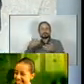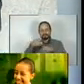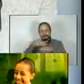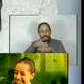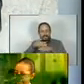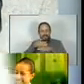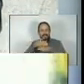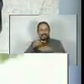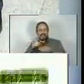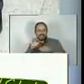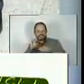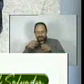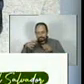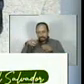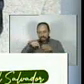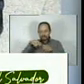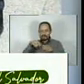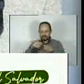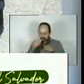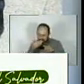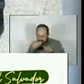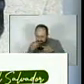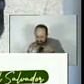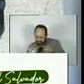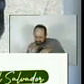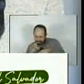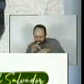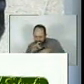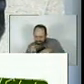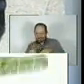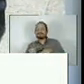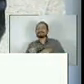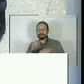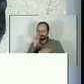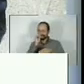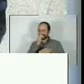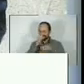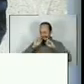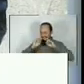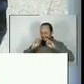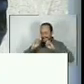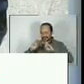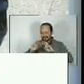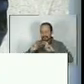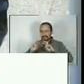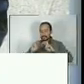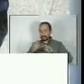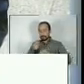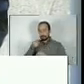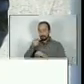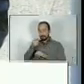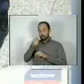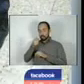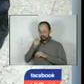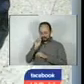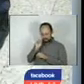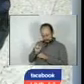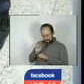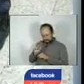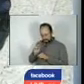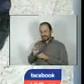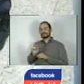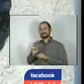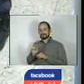resina estaban contaminadas. De acuerdo a la inspección ocular de la Policía Nacional Civil, las pruebas